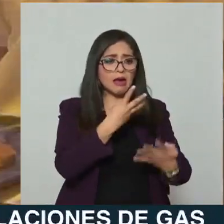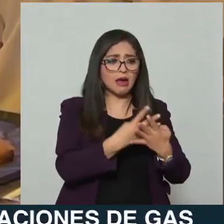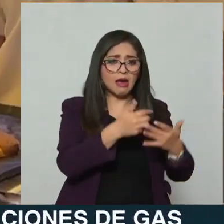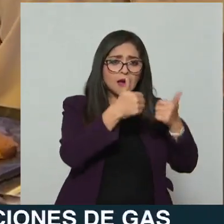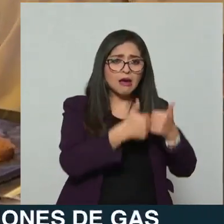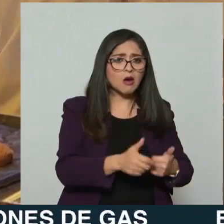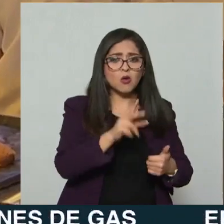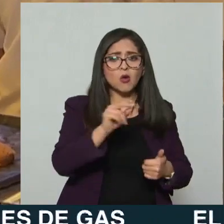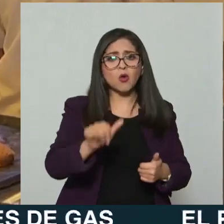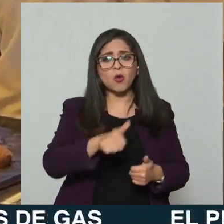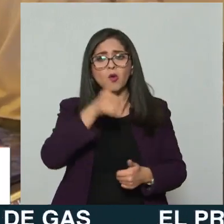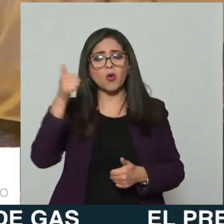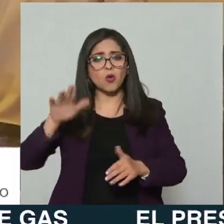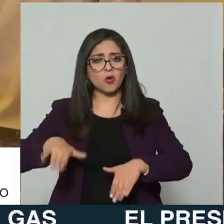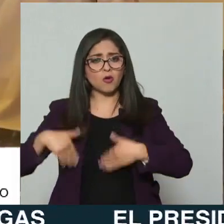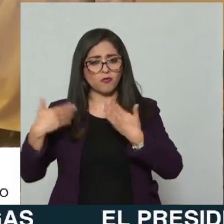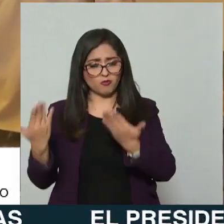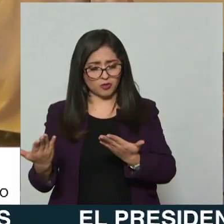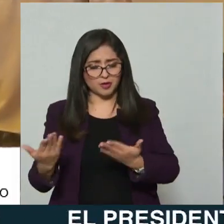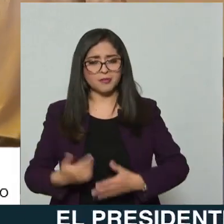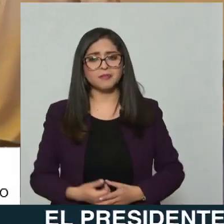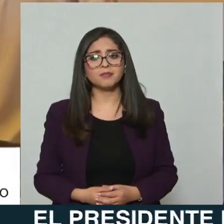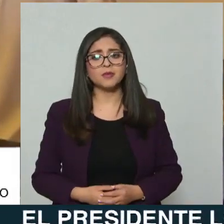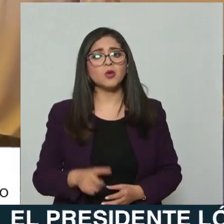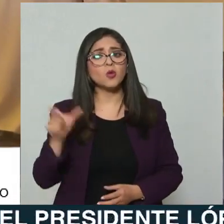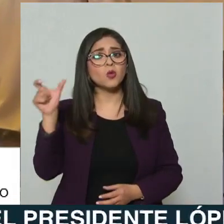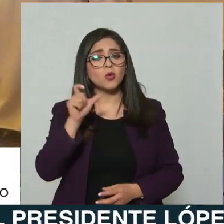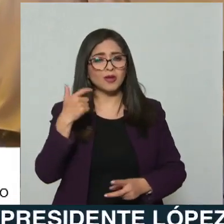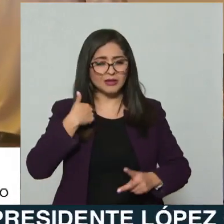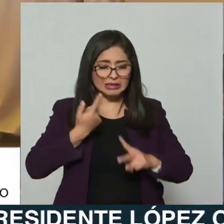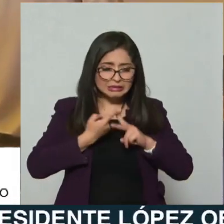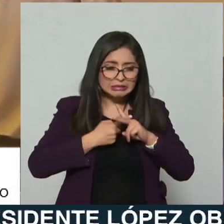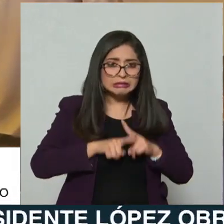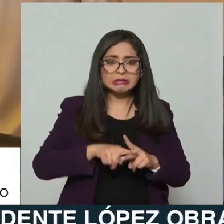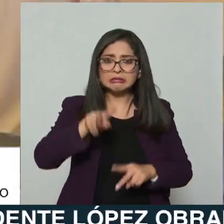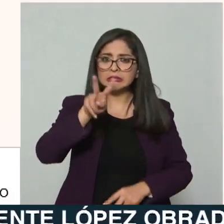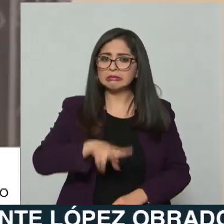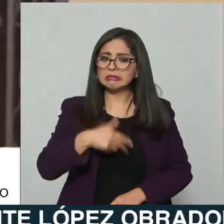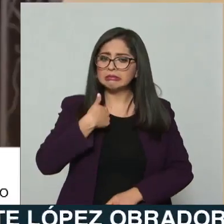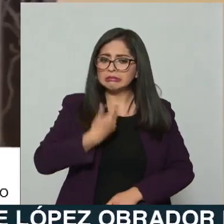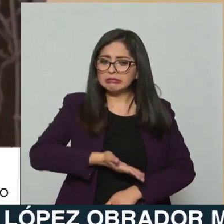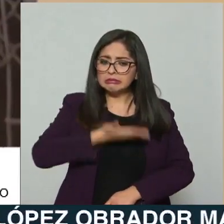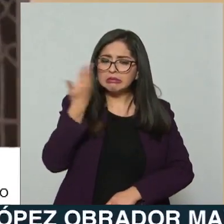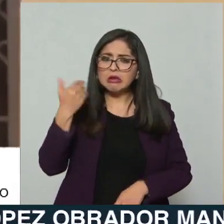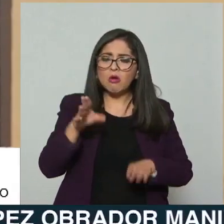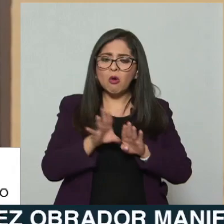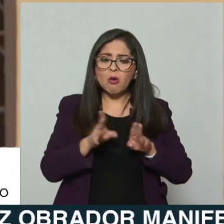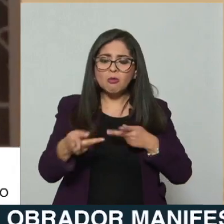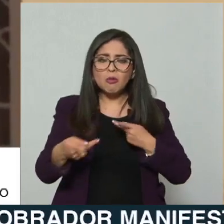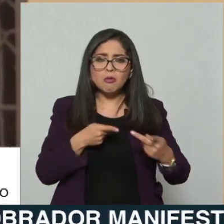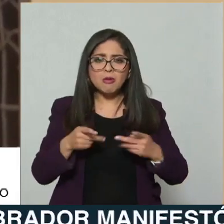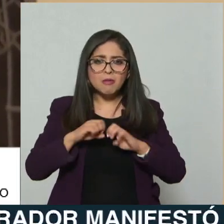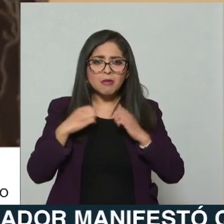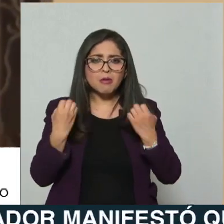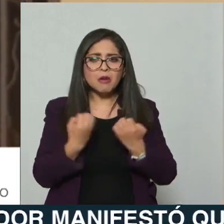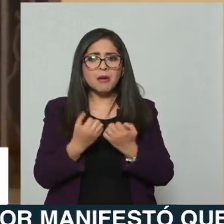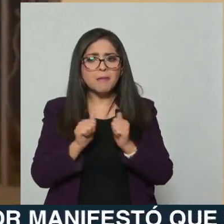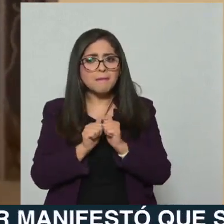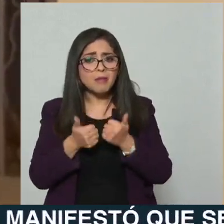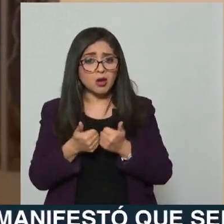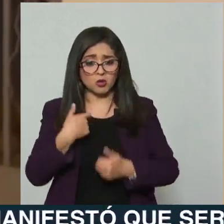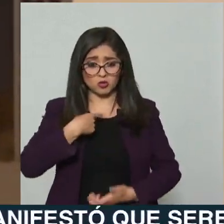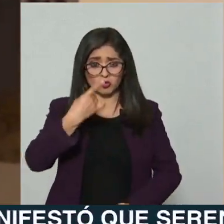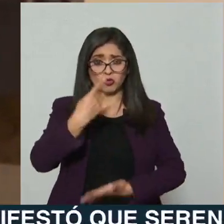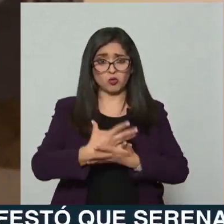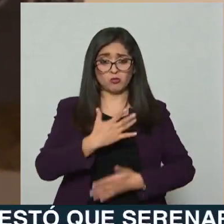capitalinos. Cuando inicié a mí me enseñaron a trabajar esto porque yo no tenía conocimiento de nada de esto, ¿no? Pero no nada más soy yo solo, ¿no? Sino también aquí mis compañeros